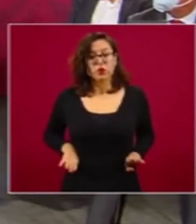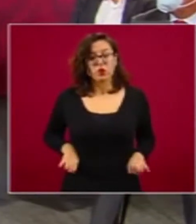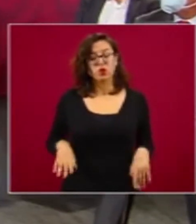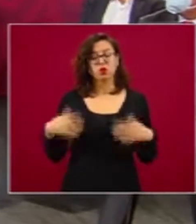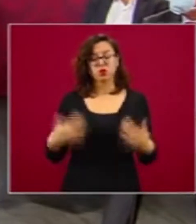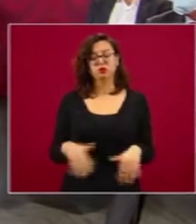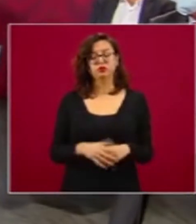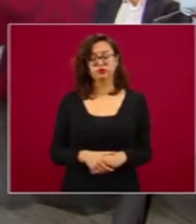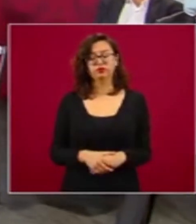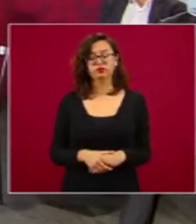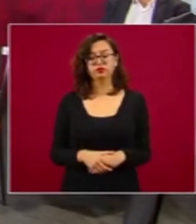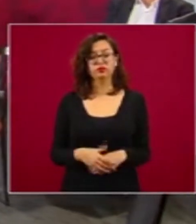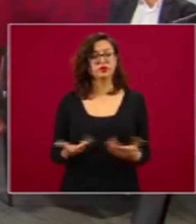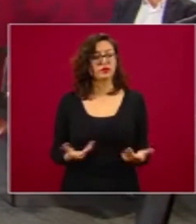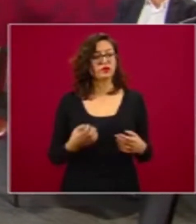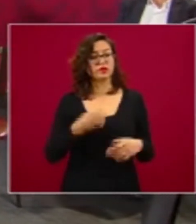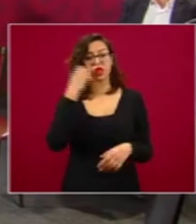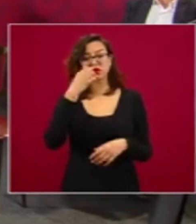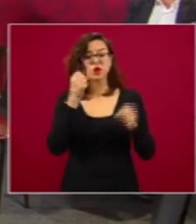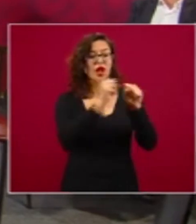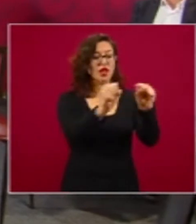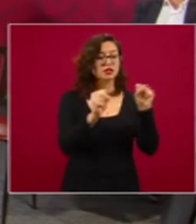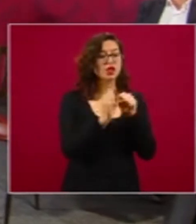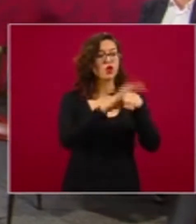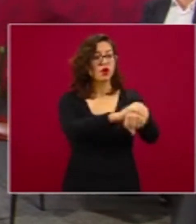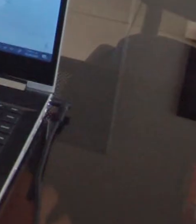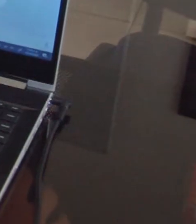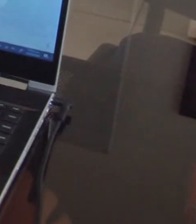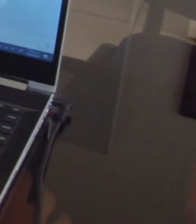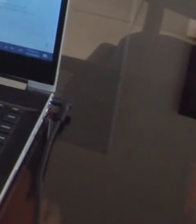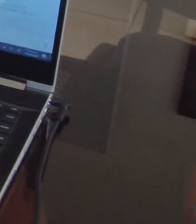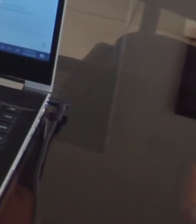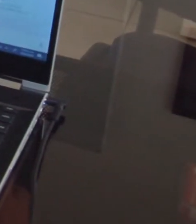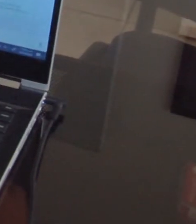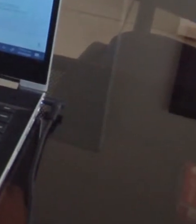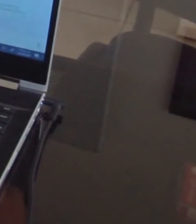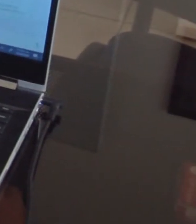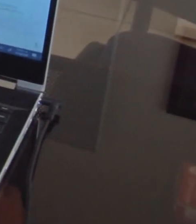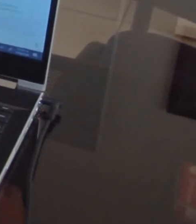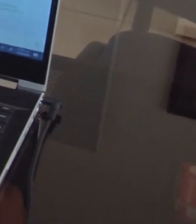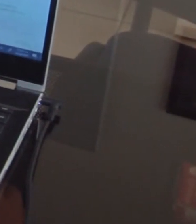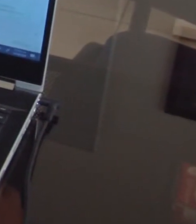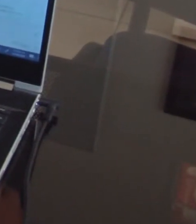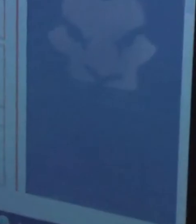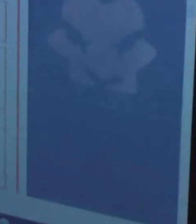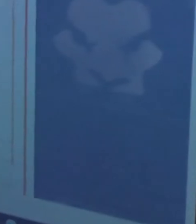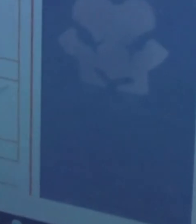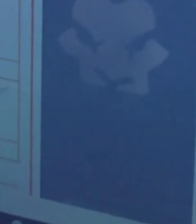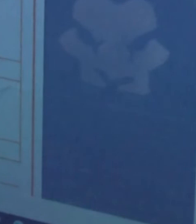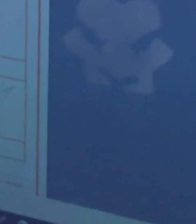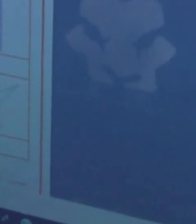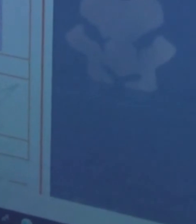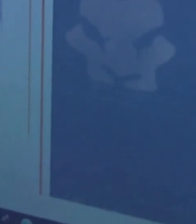que el regreso a clases será de manera virtual e inician el 24 de agosto. Será en esta modalidad hasta que el semáforo epidemiológico esté en verde,